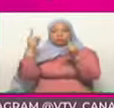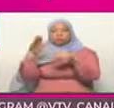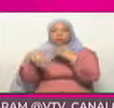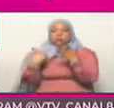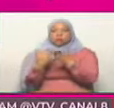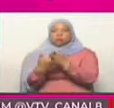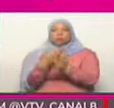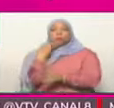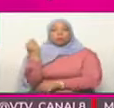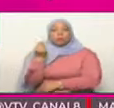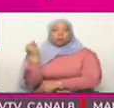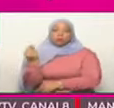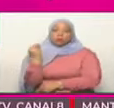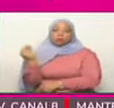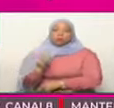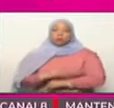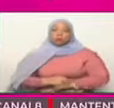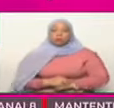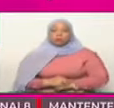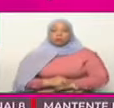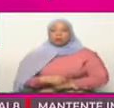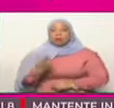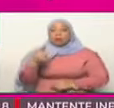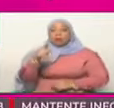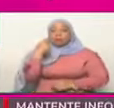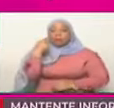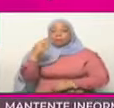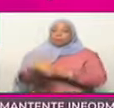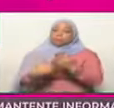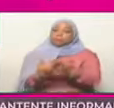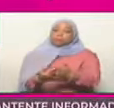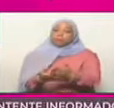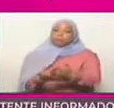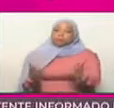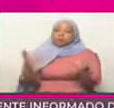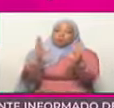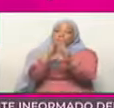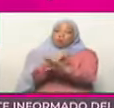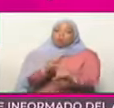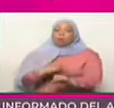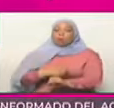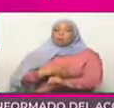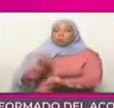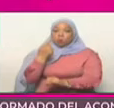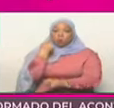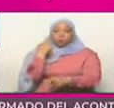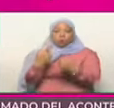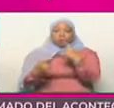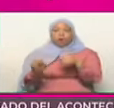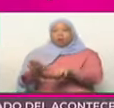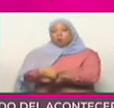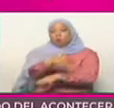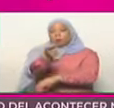Esa juventud de una ciudad, porque no es Moscú, de repente uno puede imaginarse las grandes ciudades,